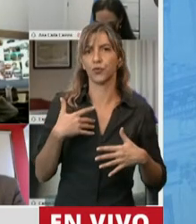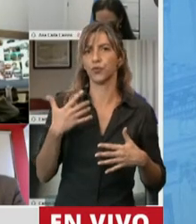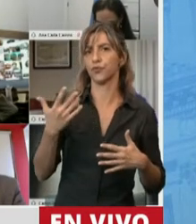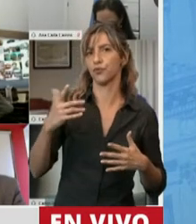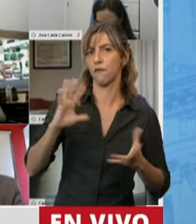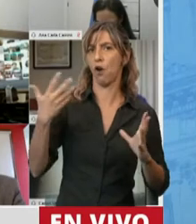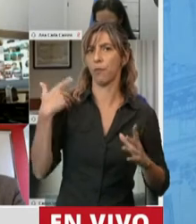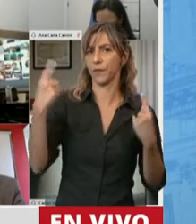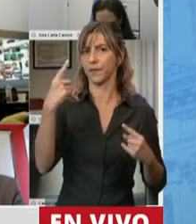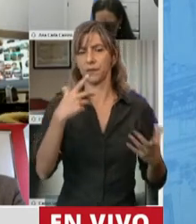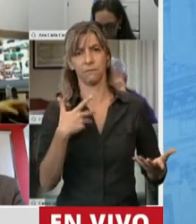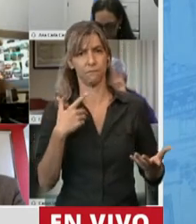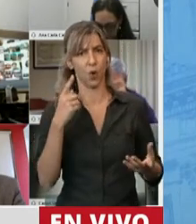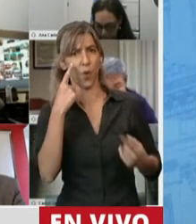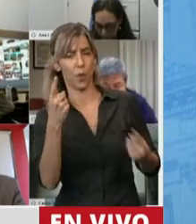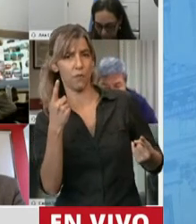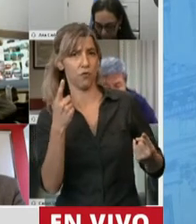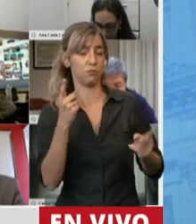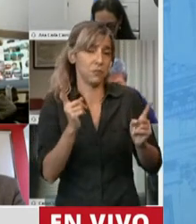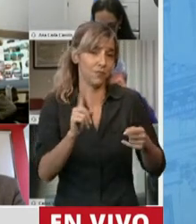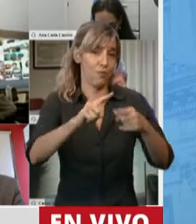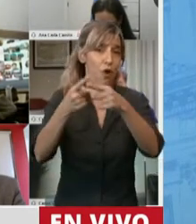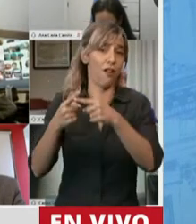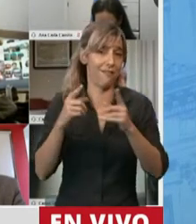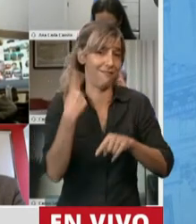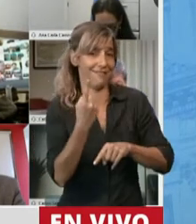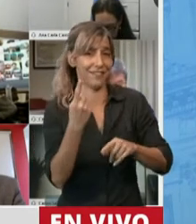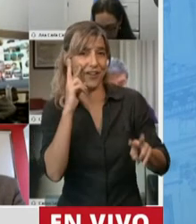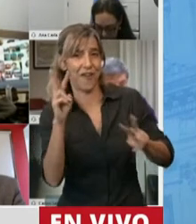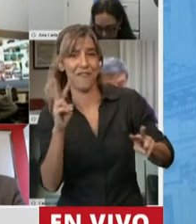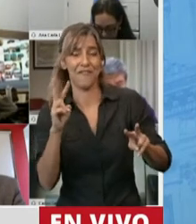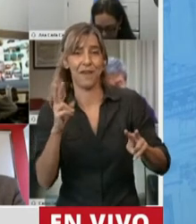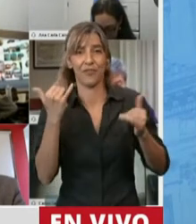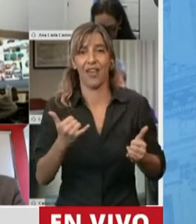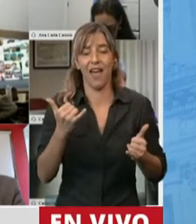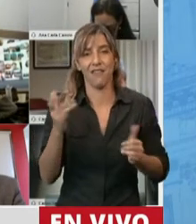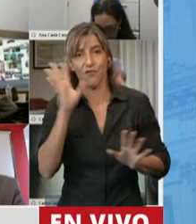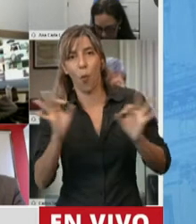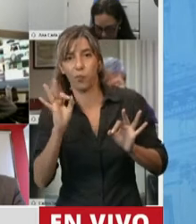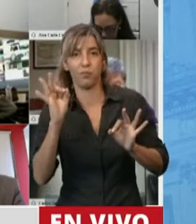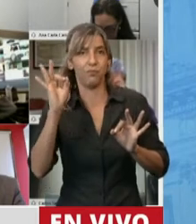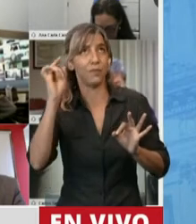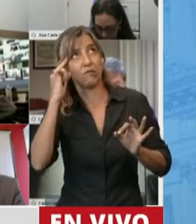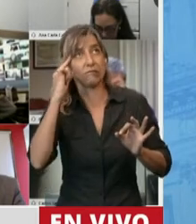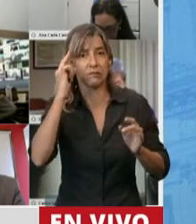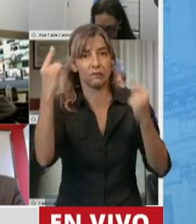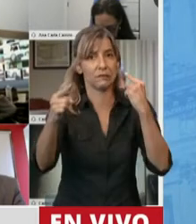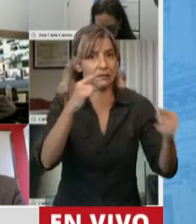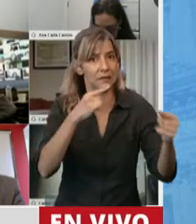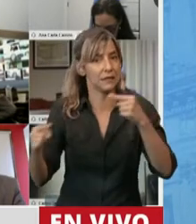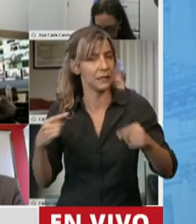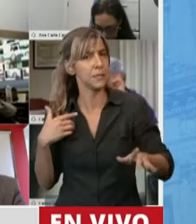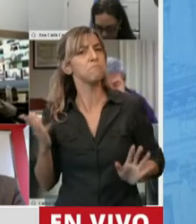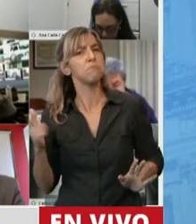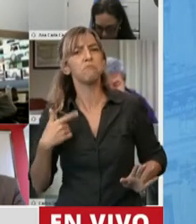conjunto de la sociedad, sino también de la clase dirigente. Por un lado, nos ha mostrado nuevamente que la sociedad argentina tiene la capacidad